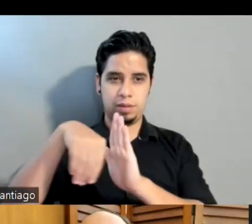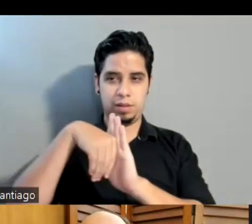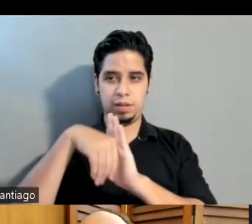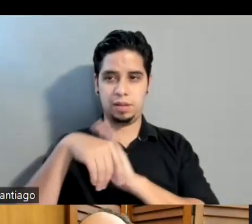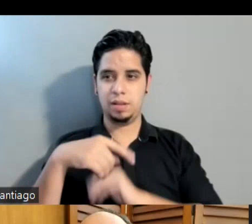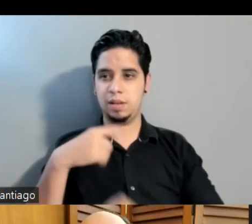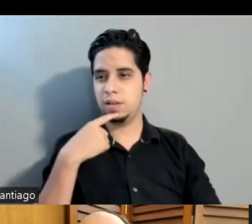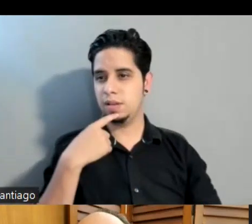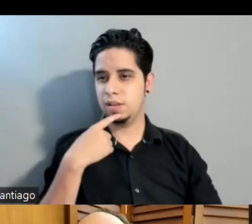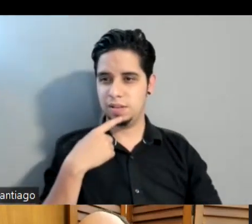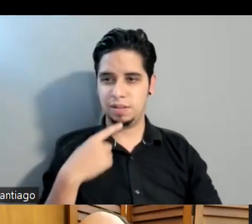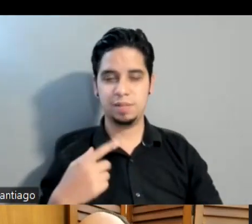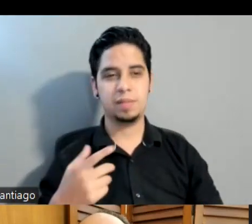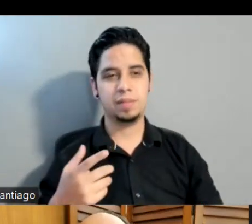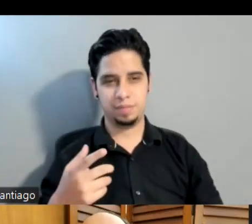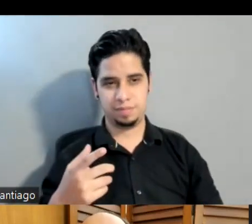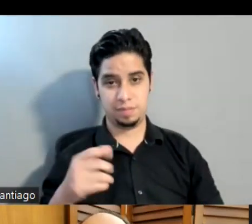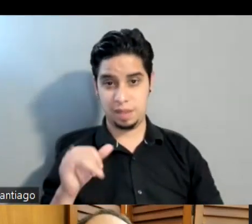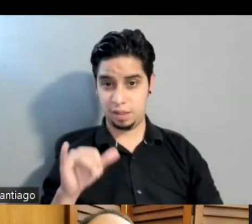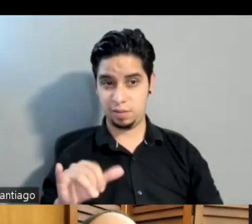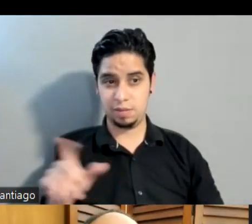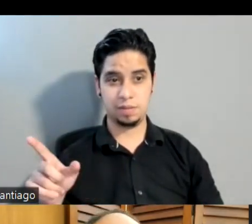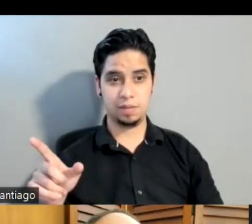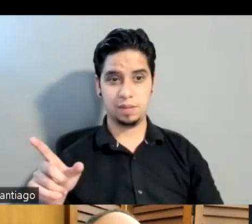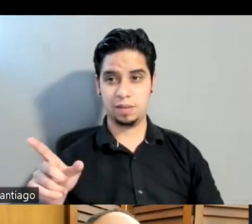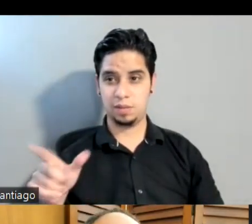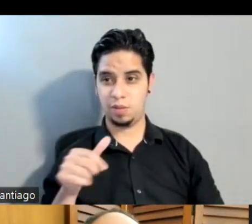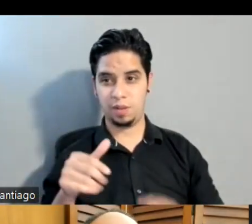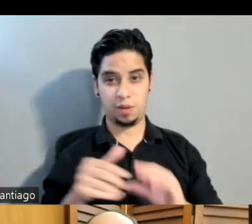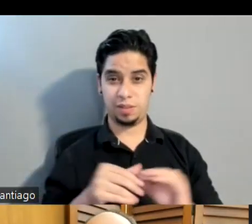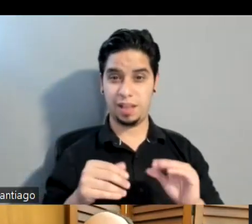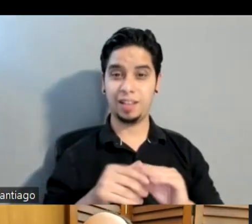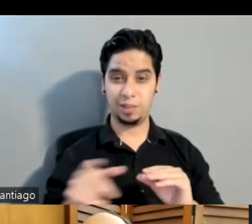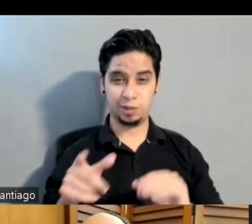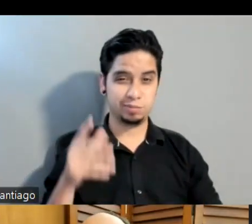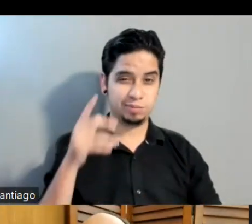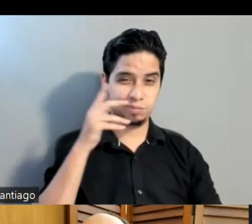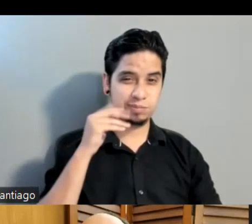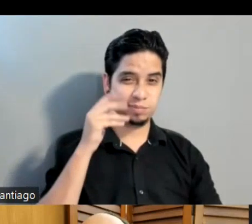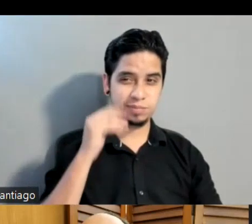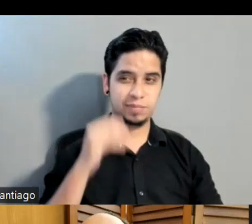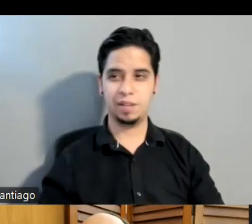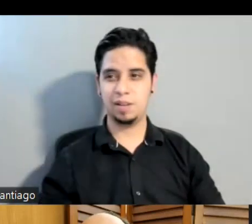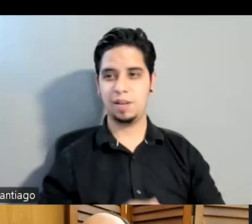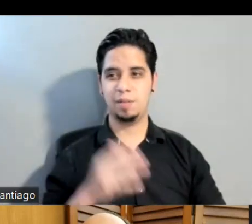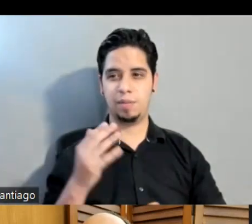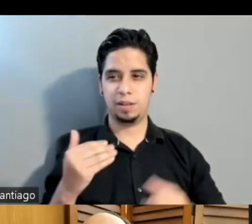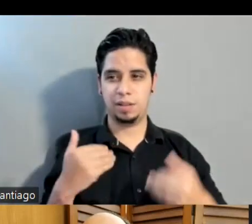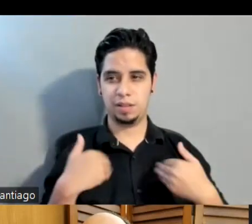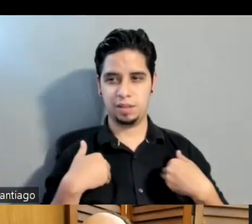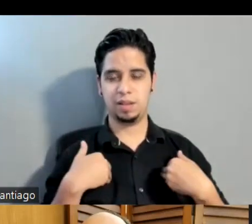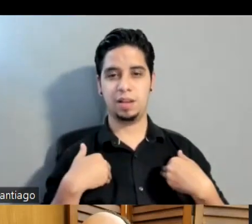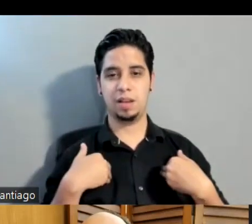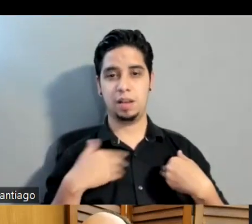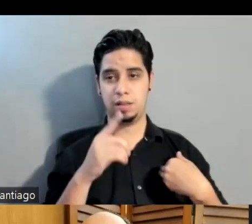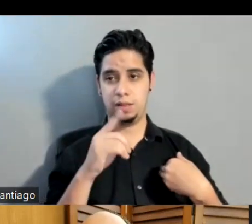el momento de pasar la página. Ah, muy bien, eso no fue que te lo contaron, tú lo viviste, muy bien. Sí, porque venían en disco 45, los discos narrados